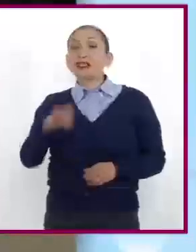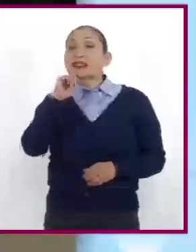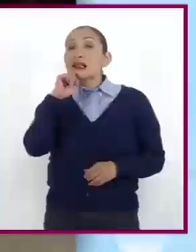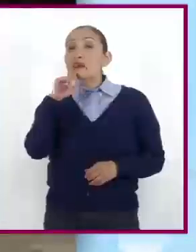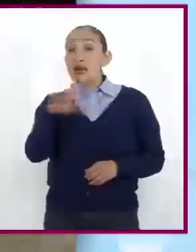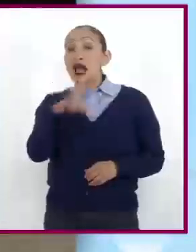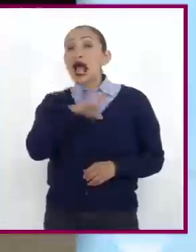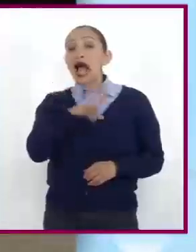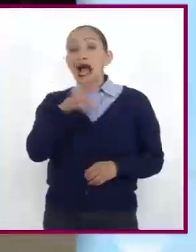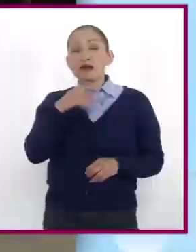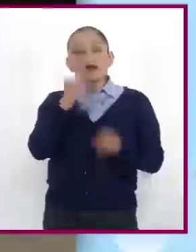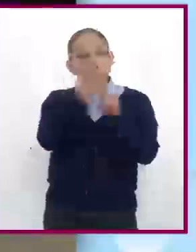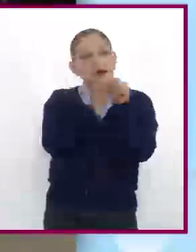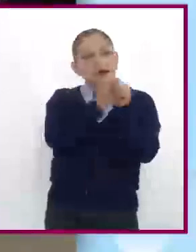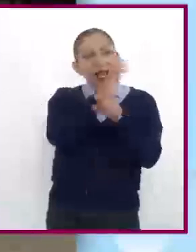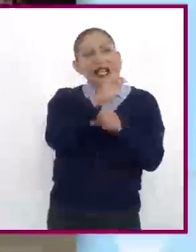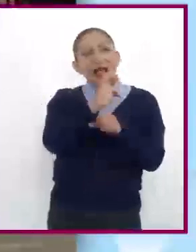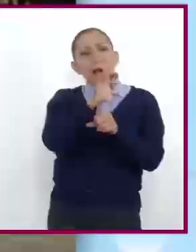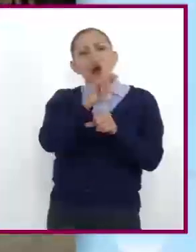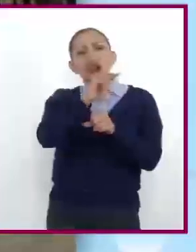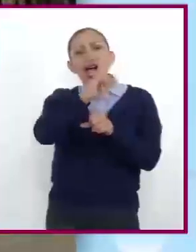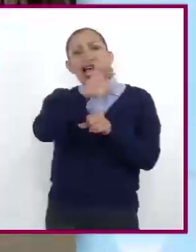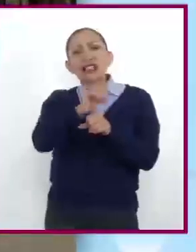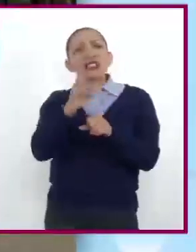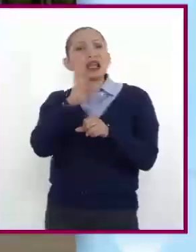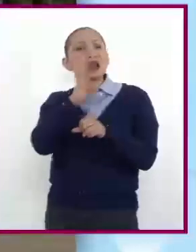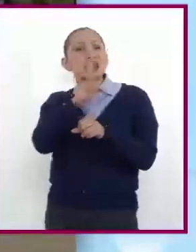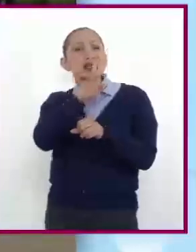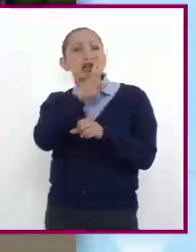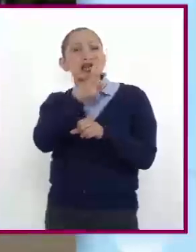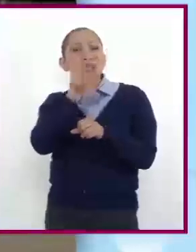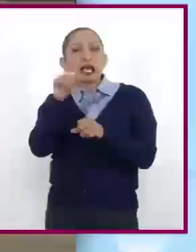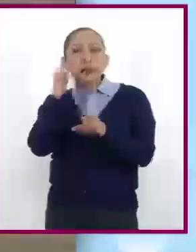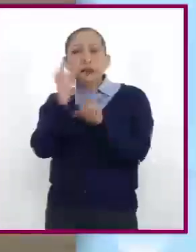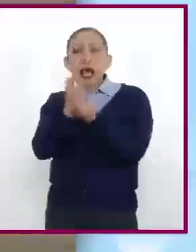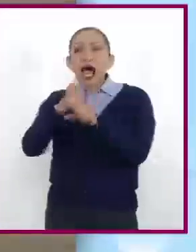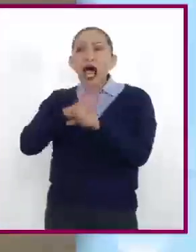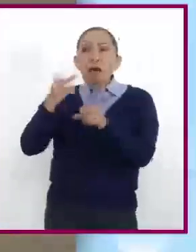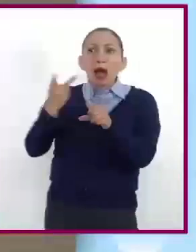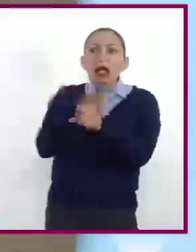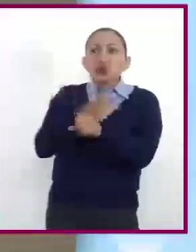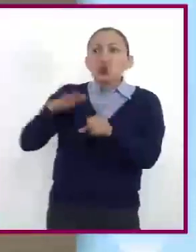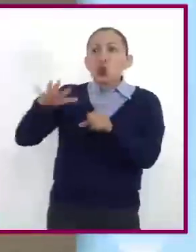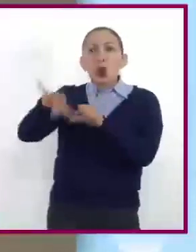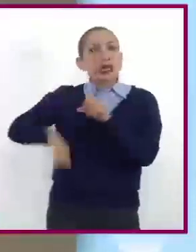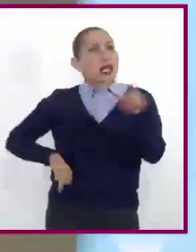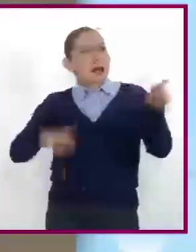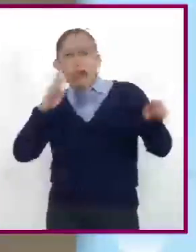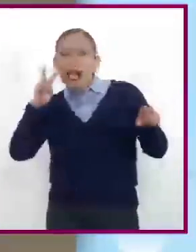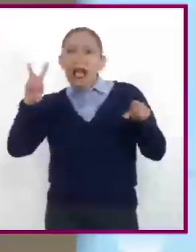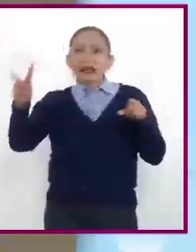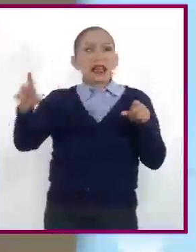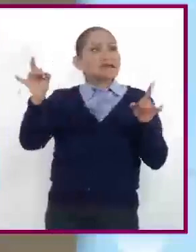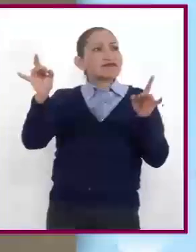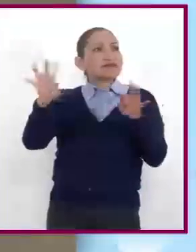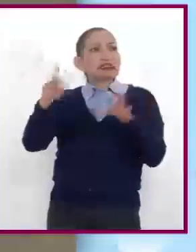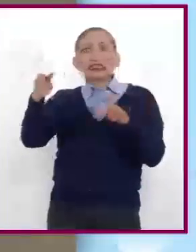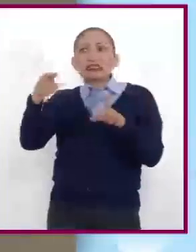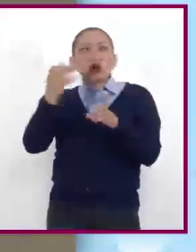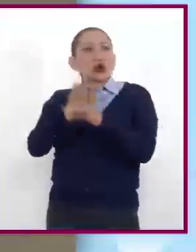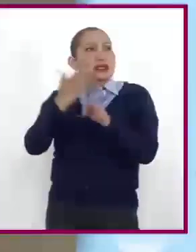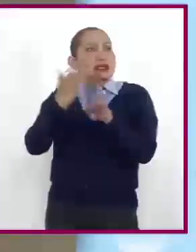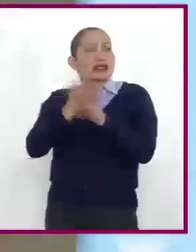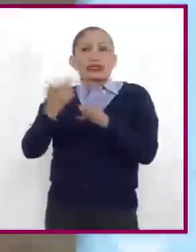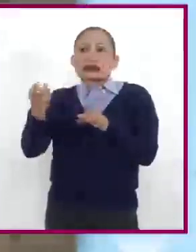También hay reportajes de tipo noticioso, es decir, que dan cuenta de acontecimientos de interés por las circunstancias en